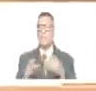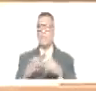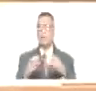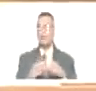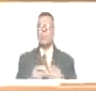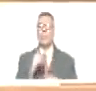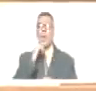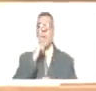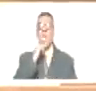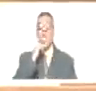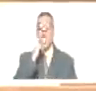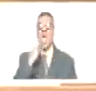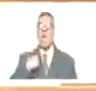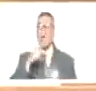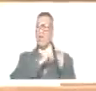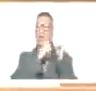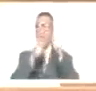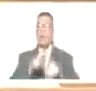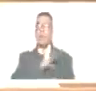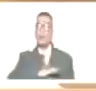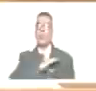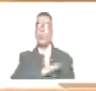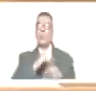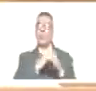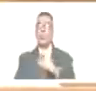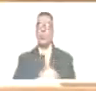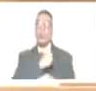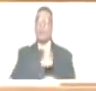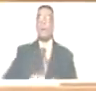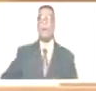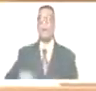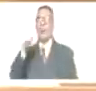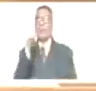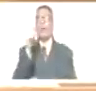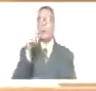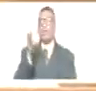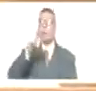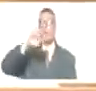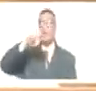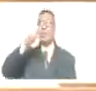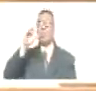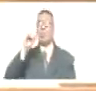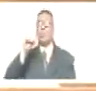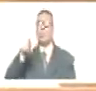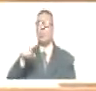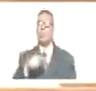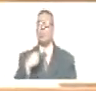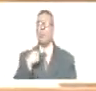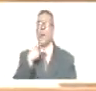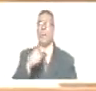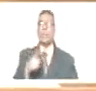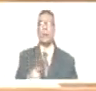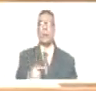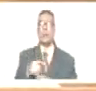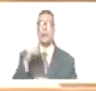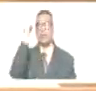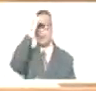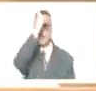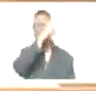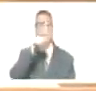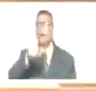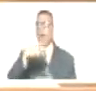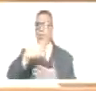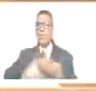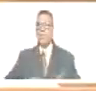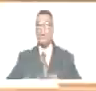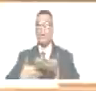Aquí se designó una comisión que presidió el diputado Brito, lo acaba de señalar el diputado Cabello. Allá hay un informe.